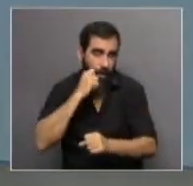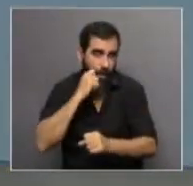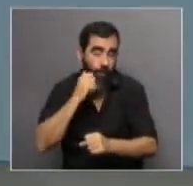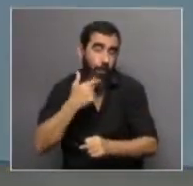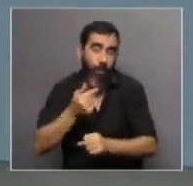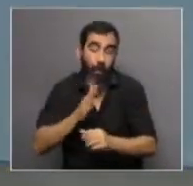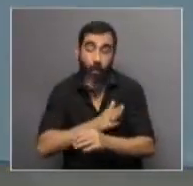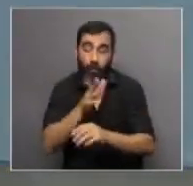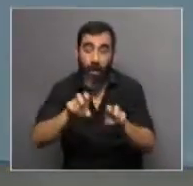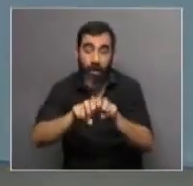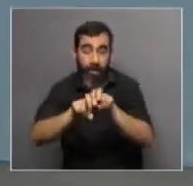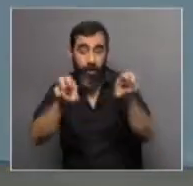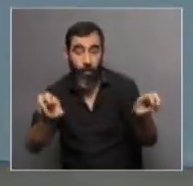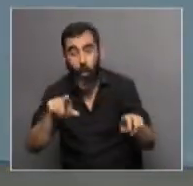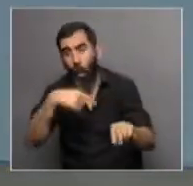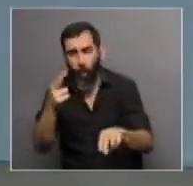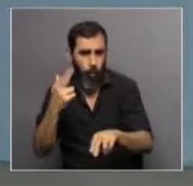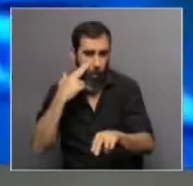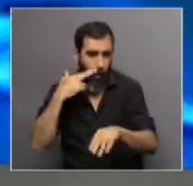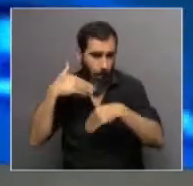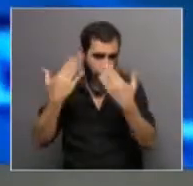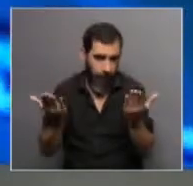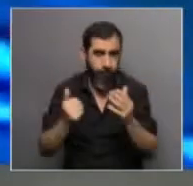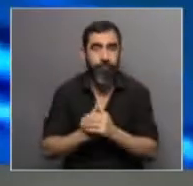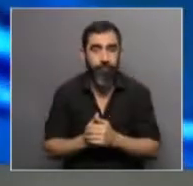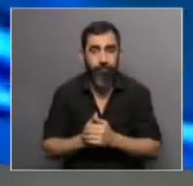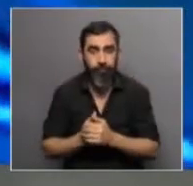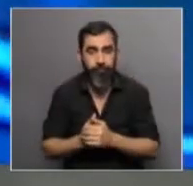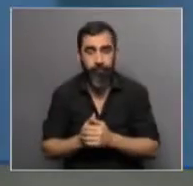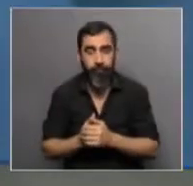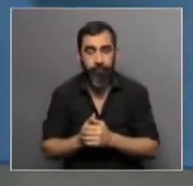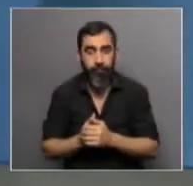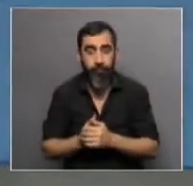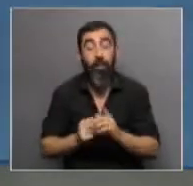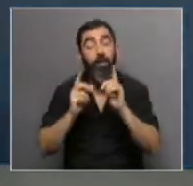su ginecólogo por otras razones, que sean